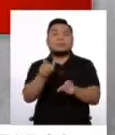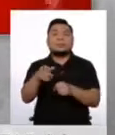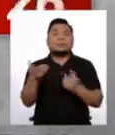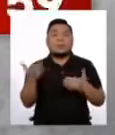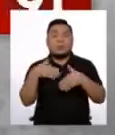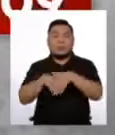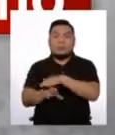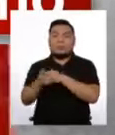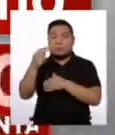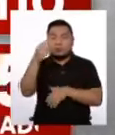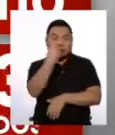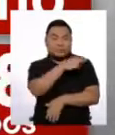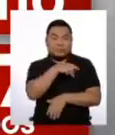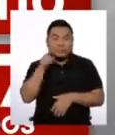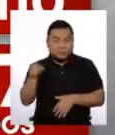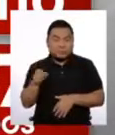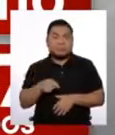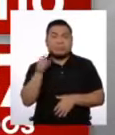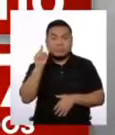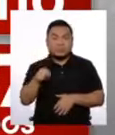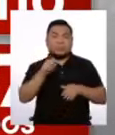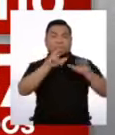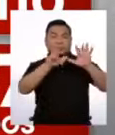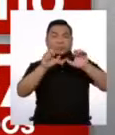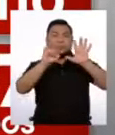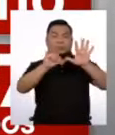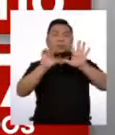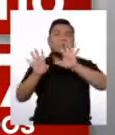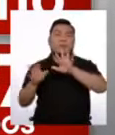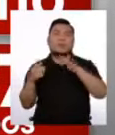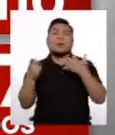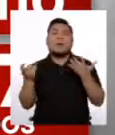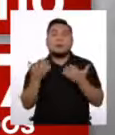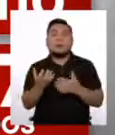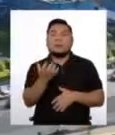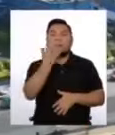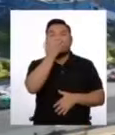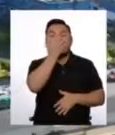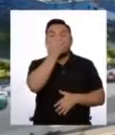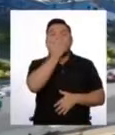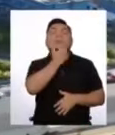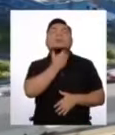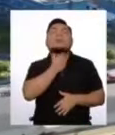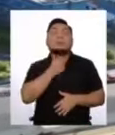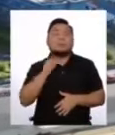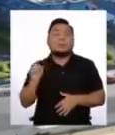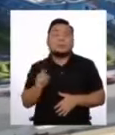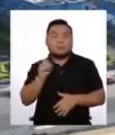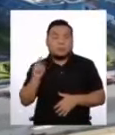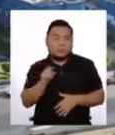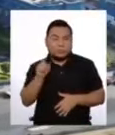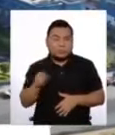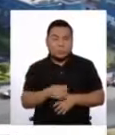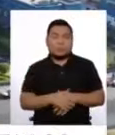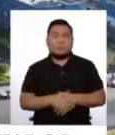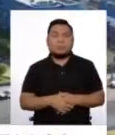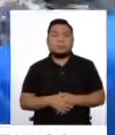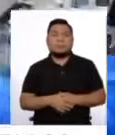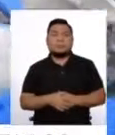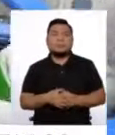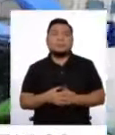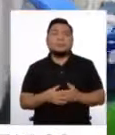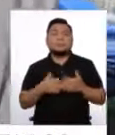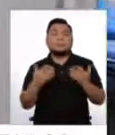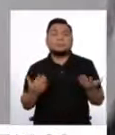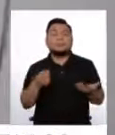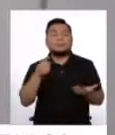encuentran hospitalizados, de los cuales 869 están en las unidades de cuidados intensivos con ventilación mecánica.